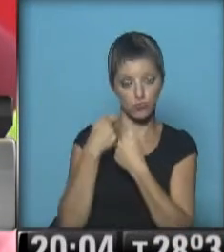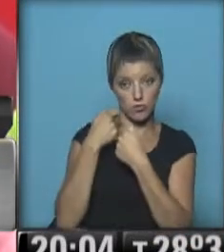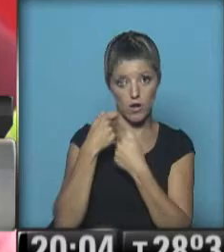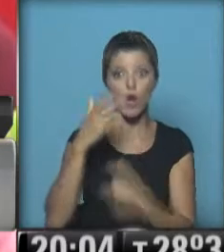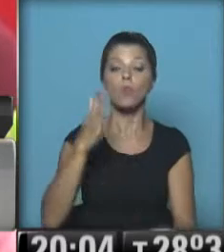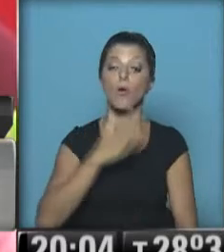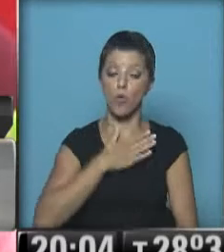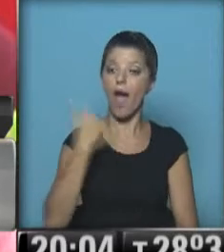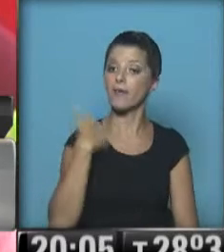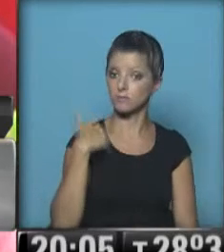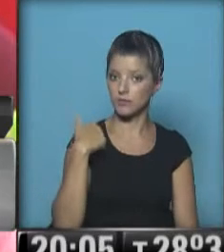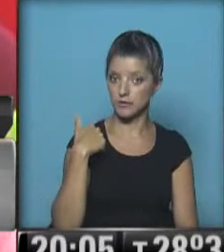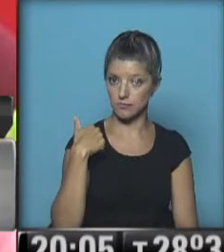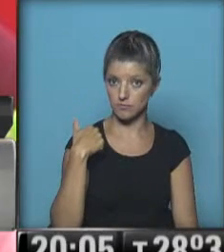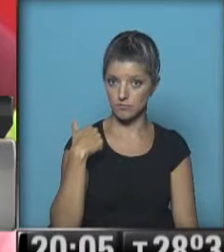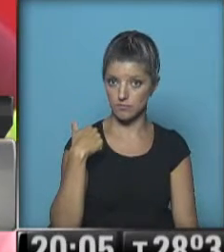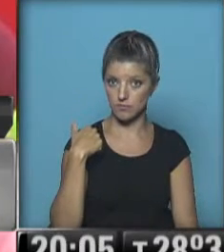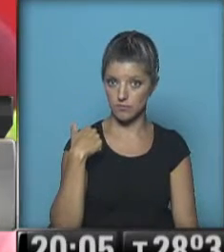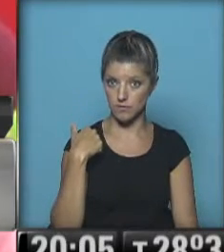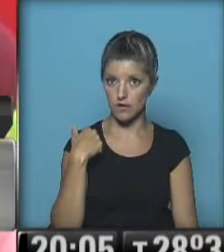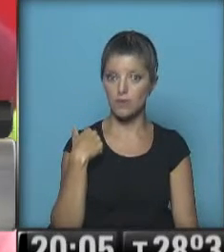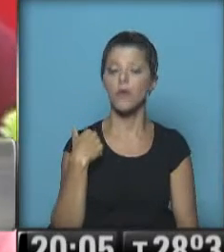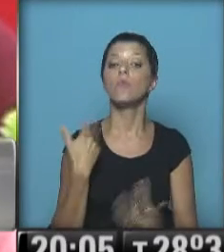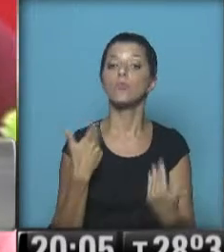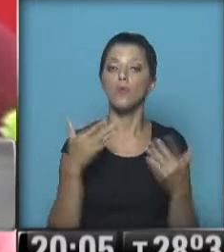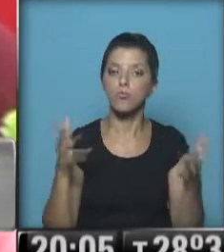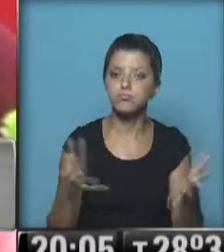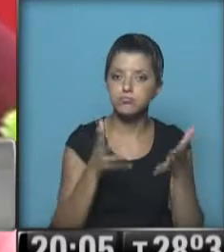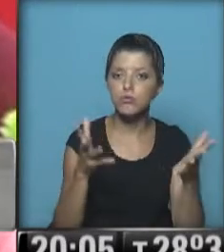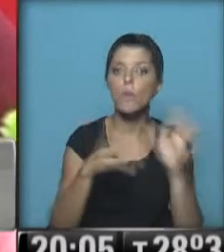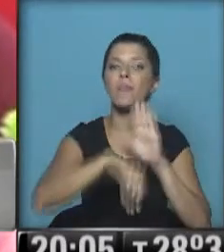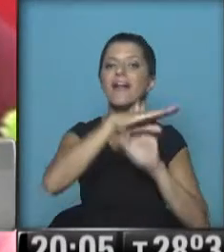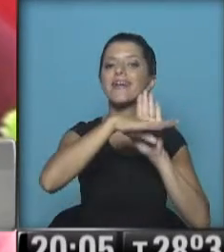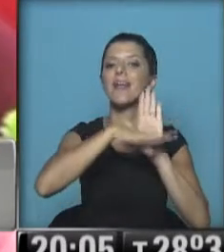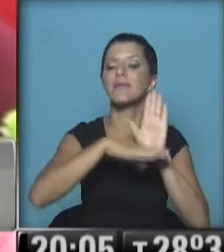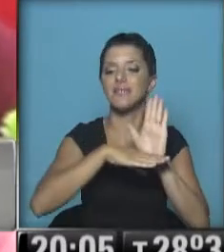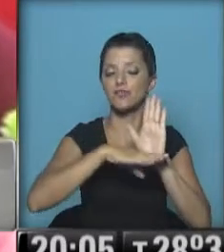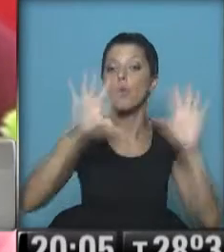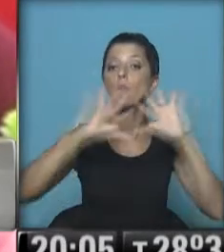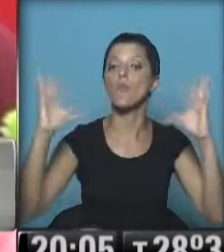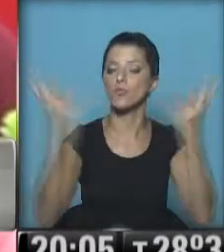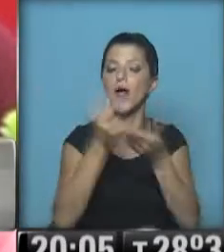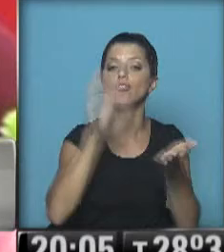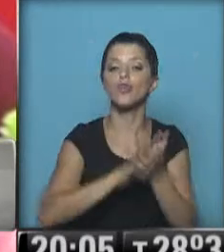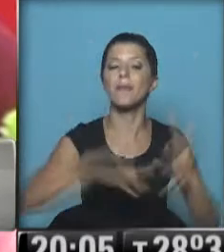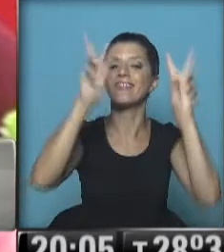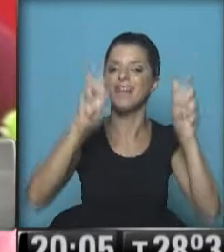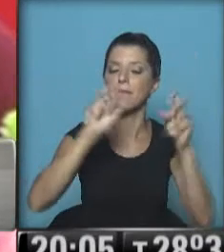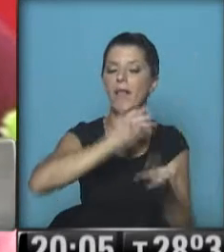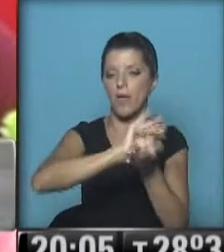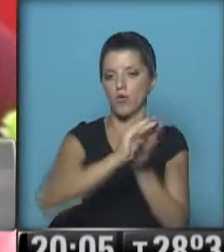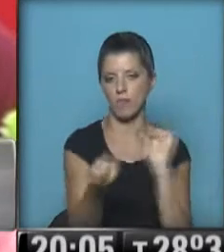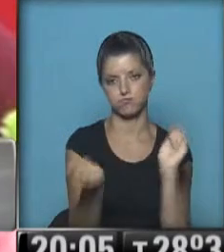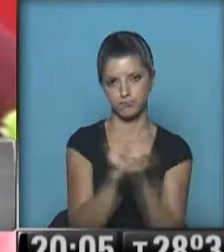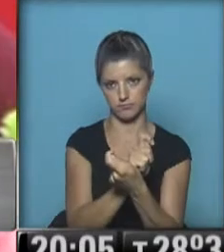iniciativa argentina para establecer una reglamentación global en materia de reestructuración